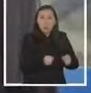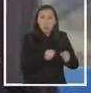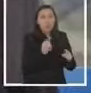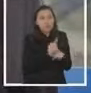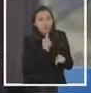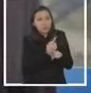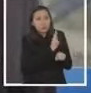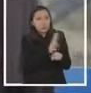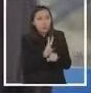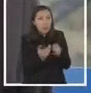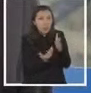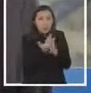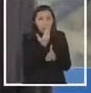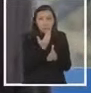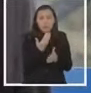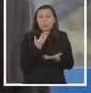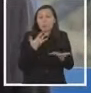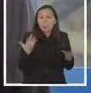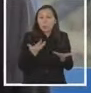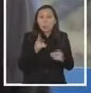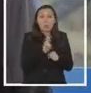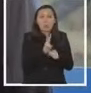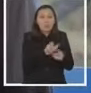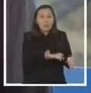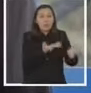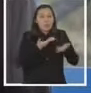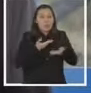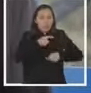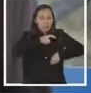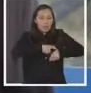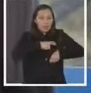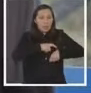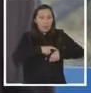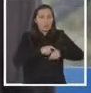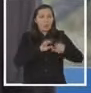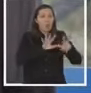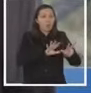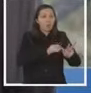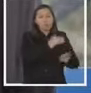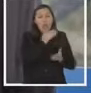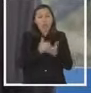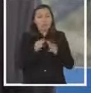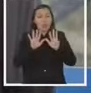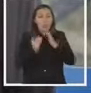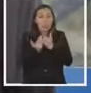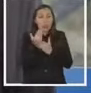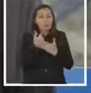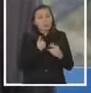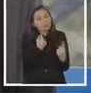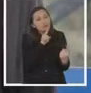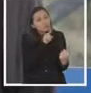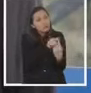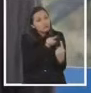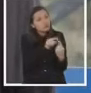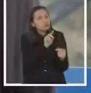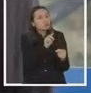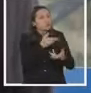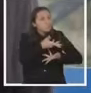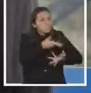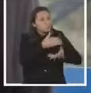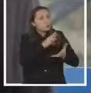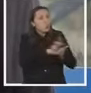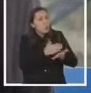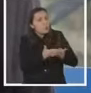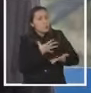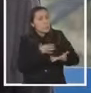con los profesores en la mañana porque los profesores ahora me dan un tiempo de 8 a 9 para yo hablar con ellos para saber cómo está